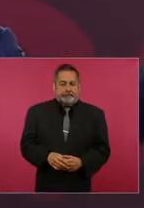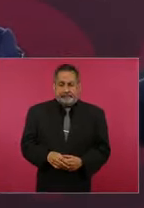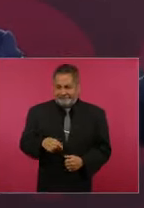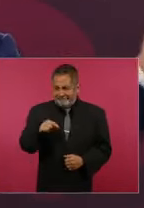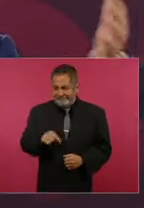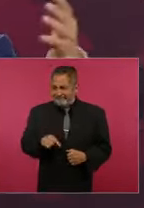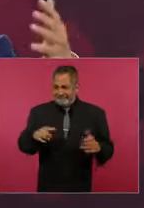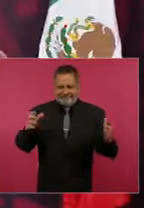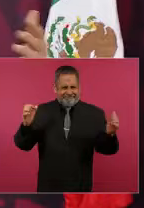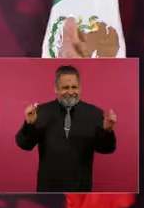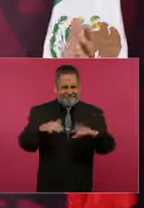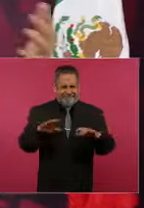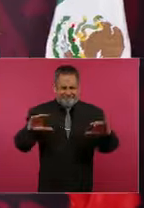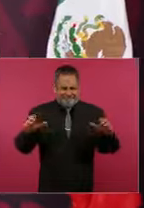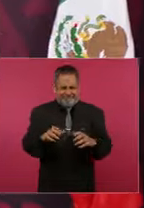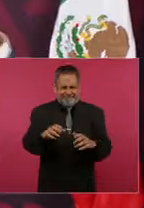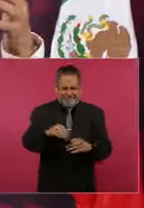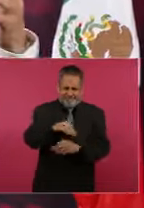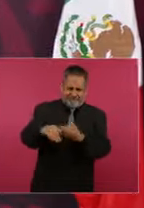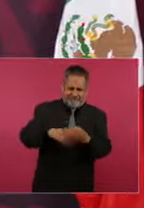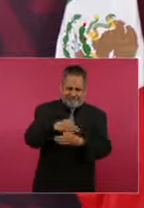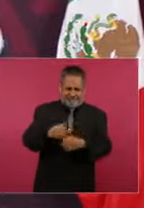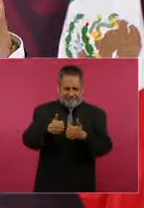está todo,